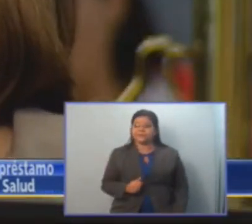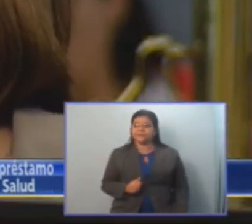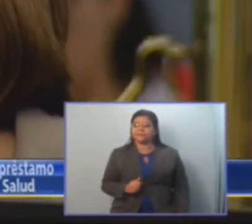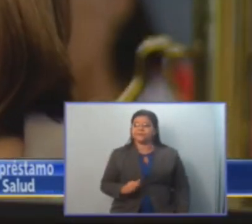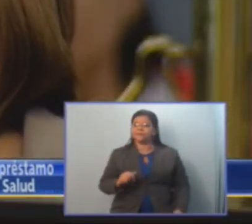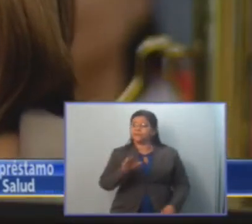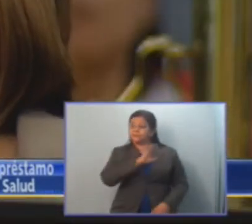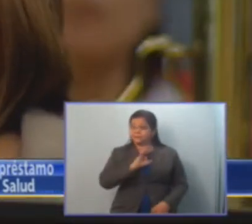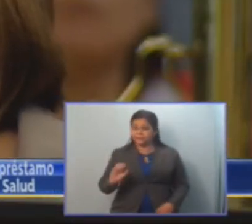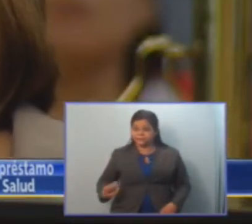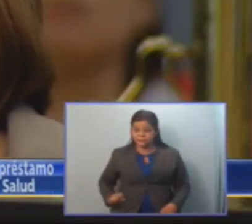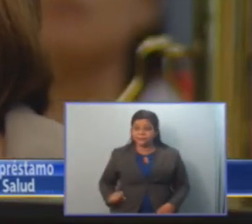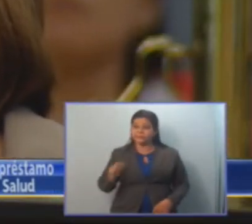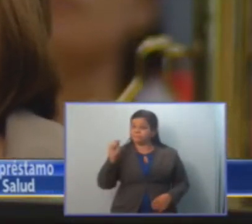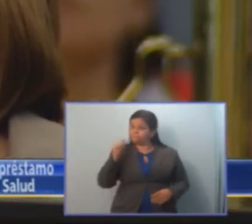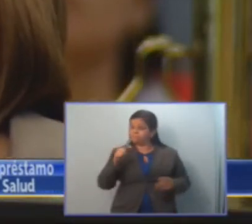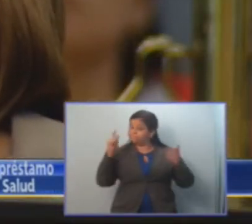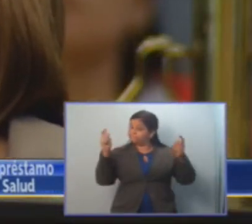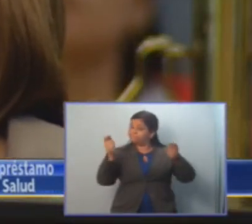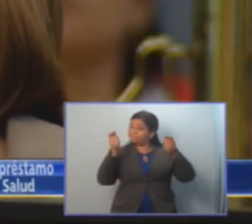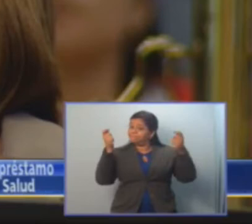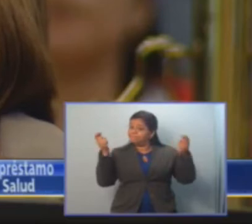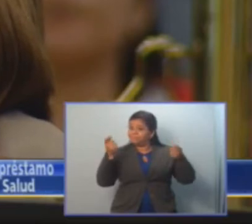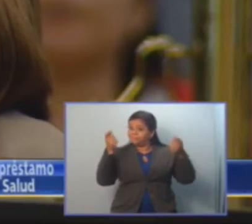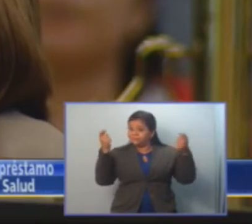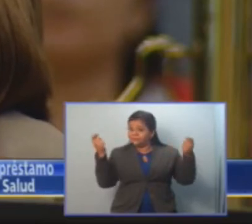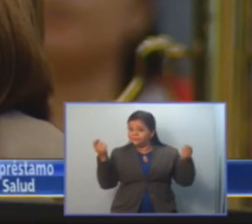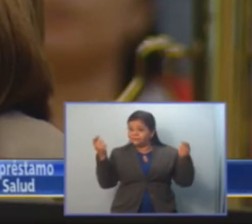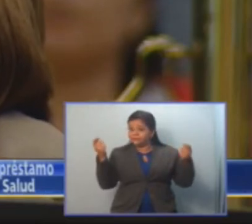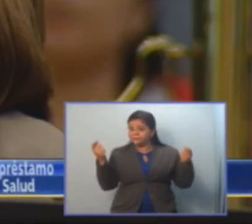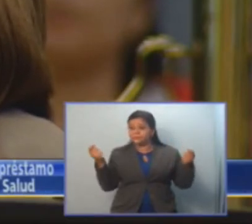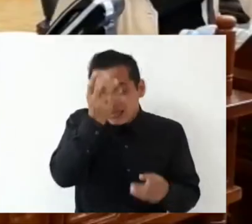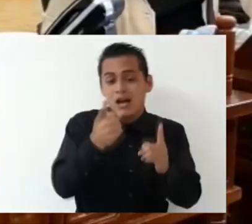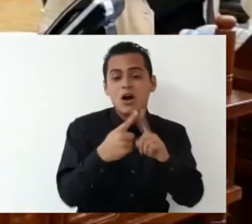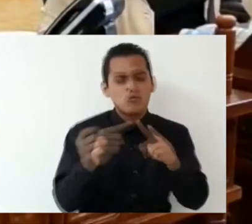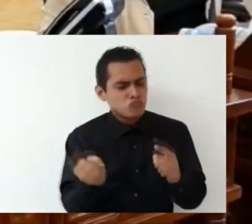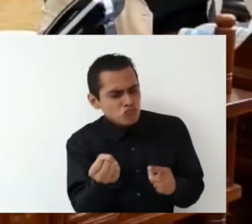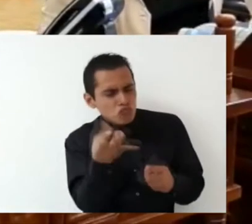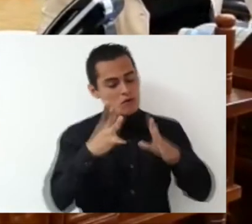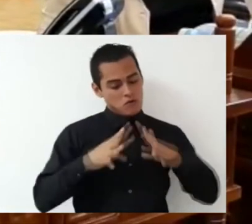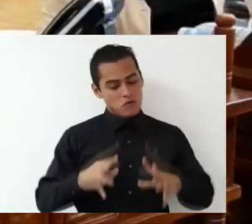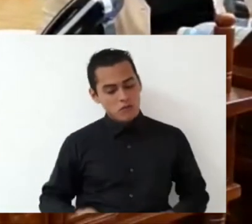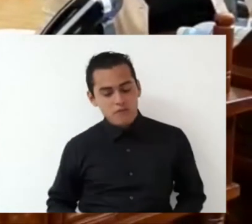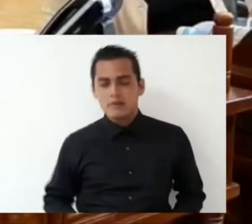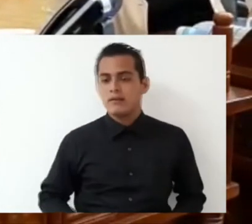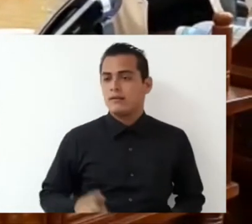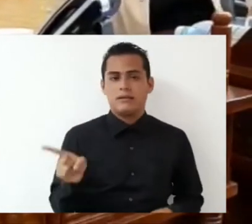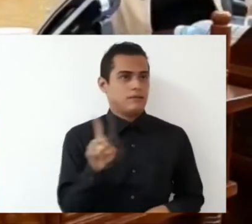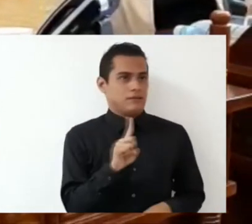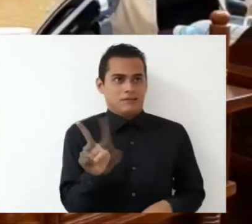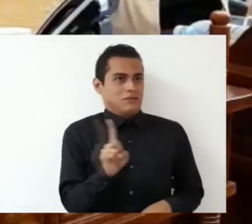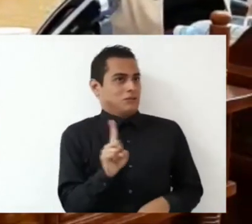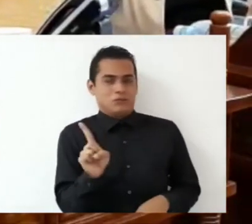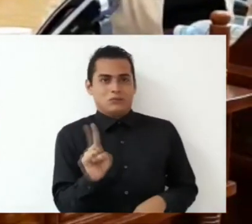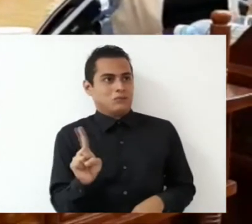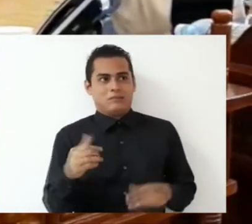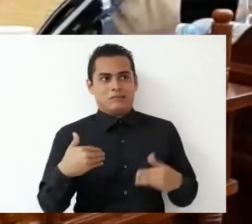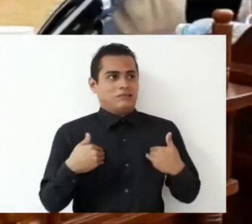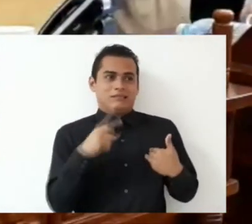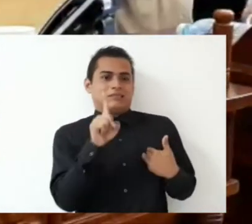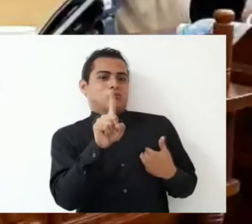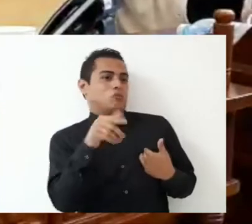por causas naturales, según confirmó el secretario general del partido, Manuel Rodríguez. Romero había fungido como diputada en el